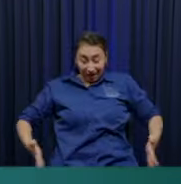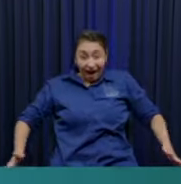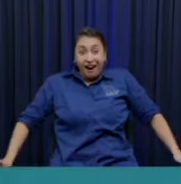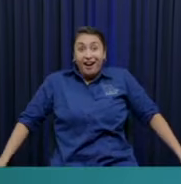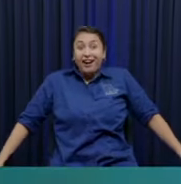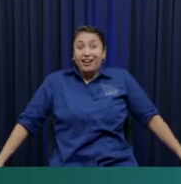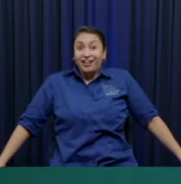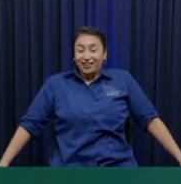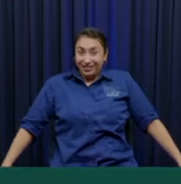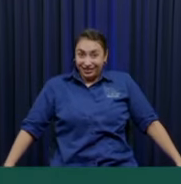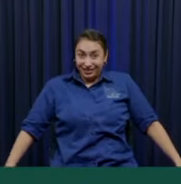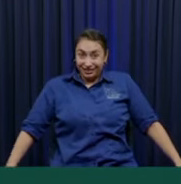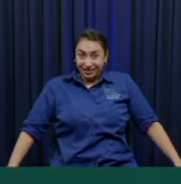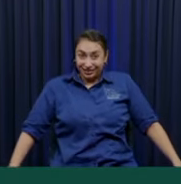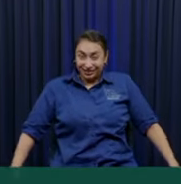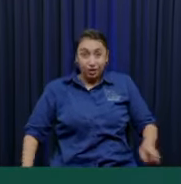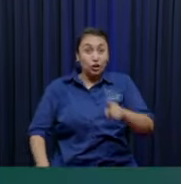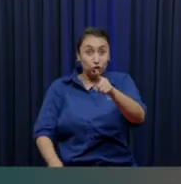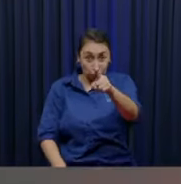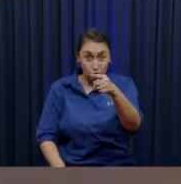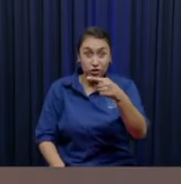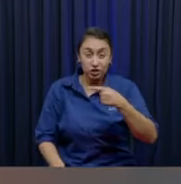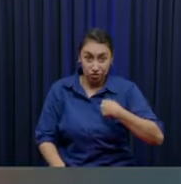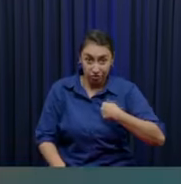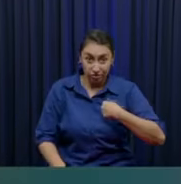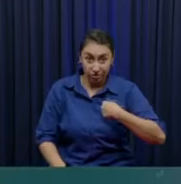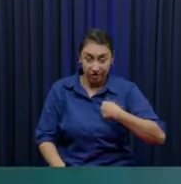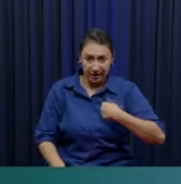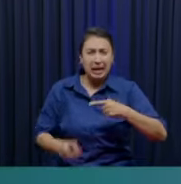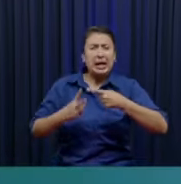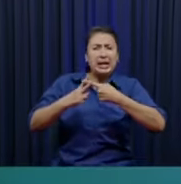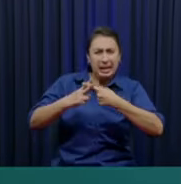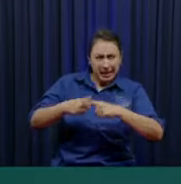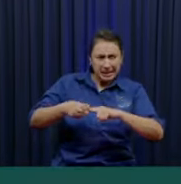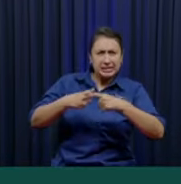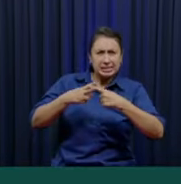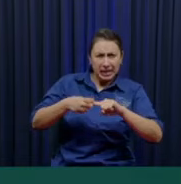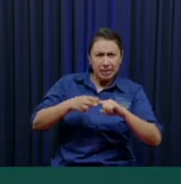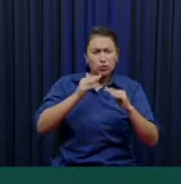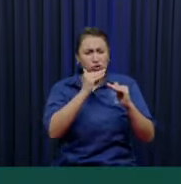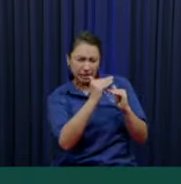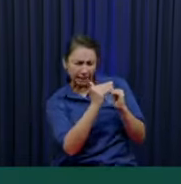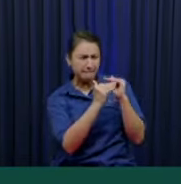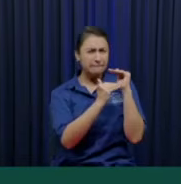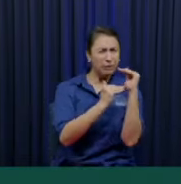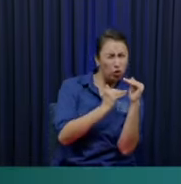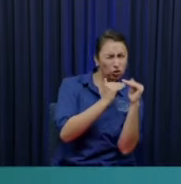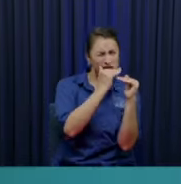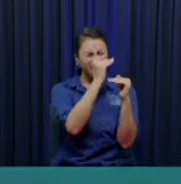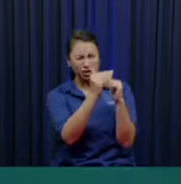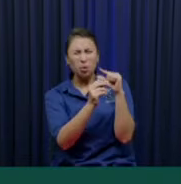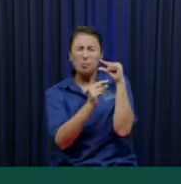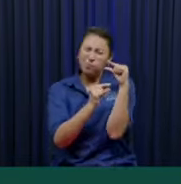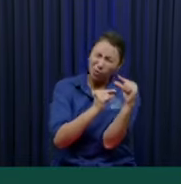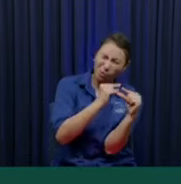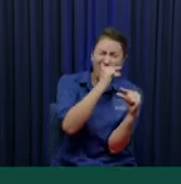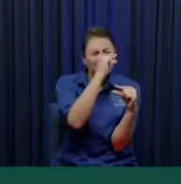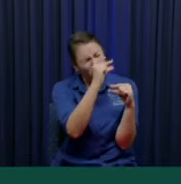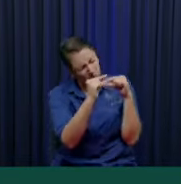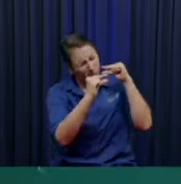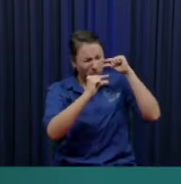dije, ya estamos siendo transformados en el presente. Y eso es lo que dice acá. Estamos siendo